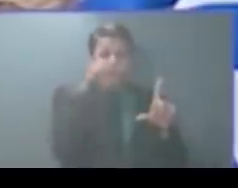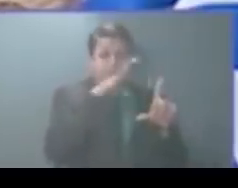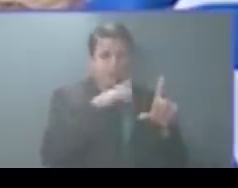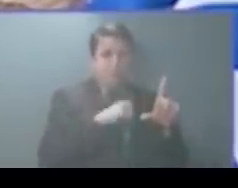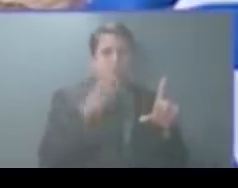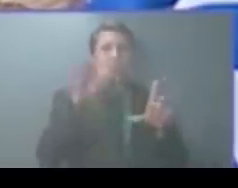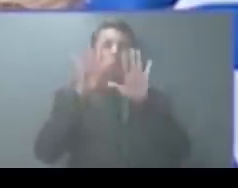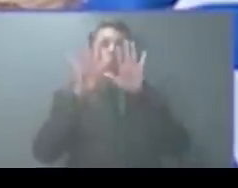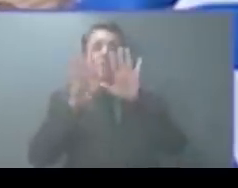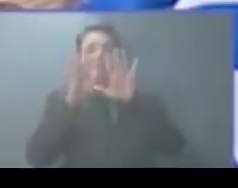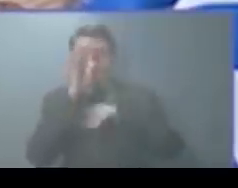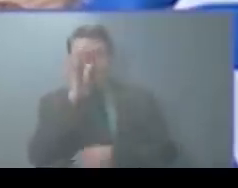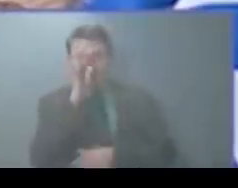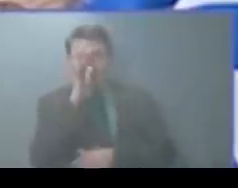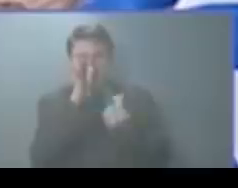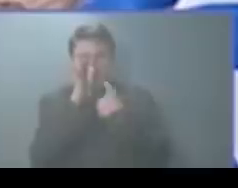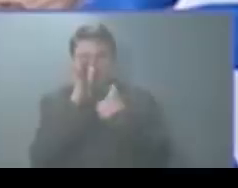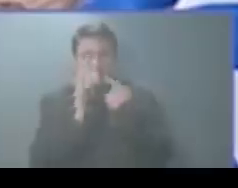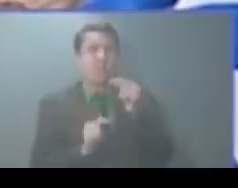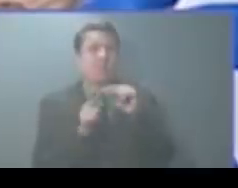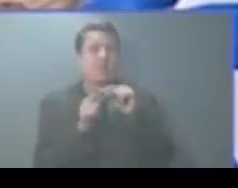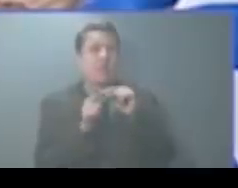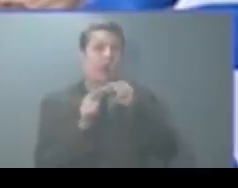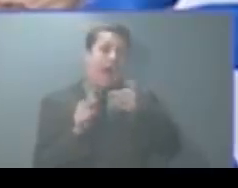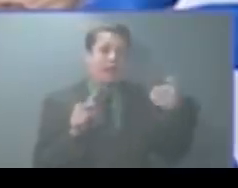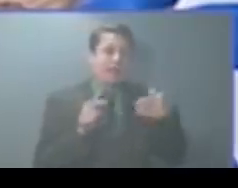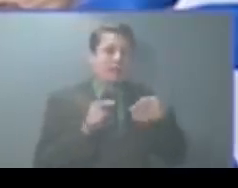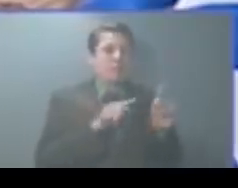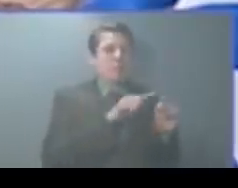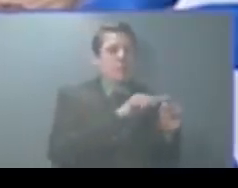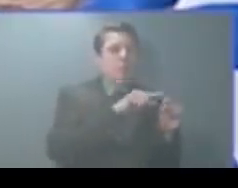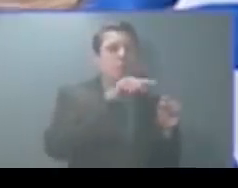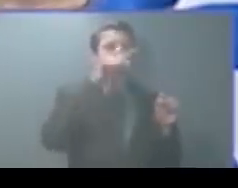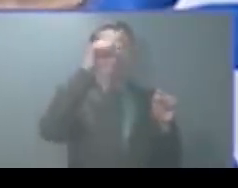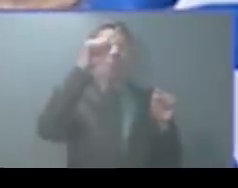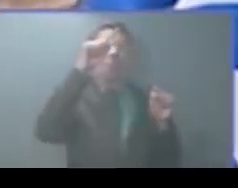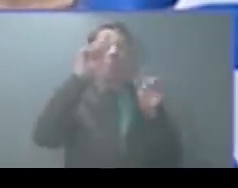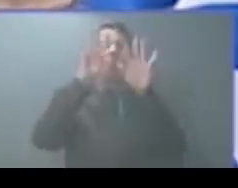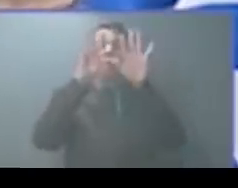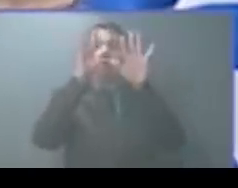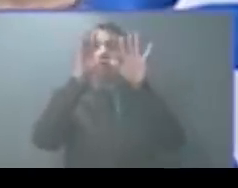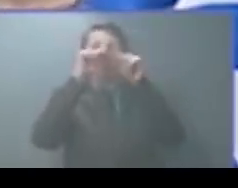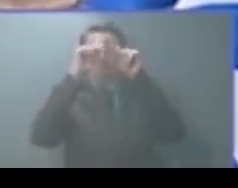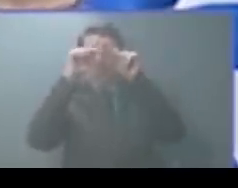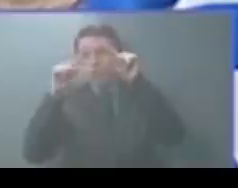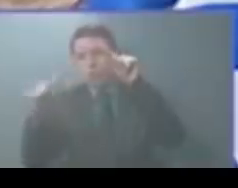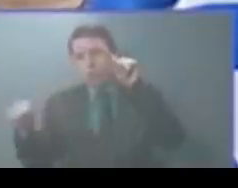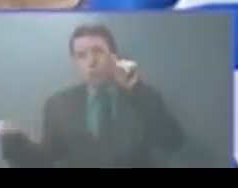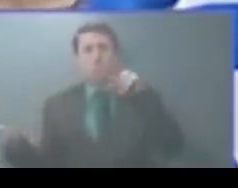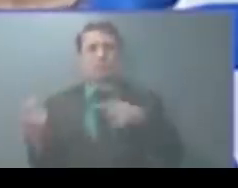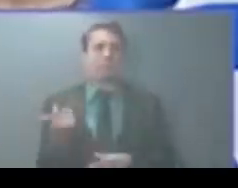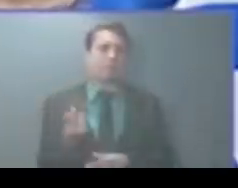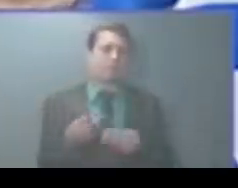país a partir de los eventos del 9 de febrero, en el sentido